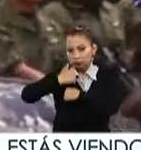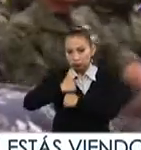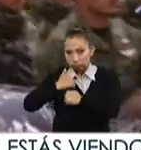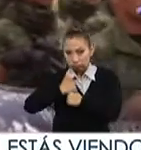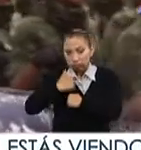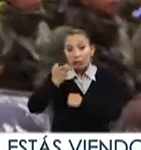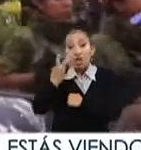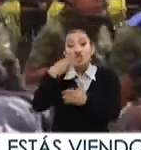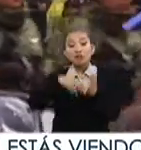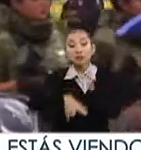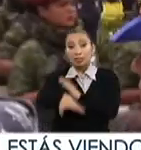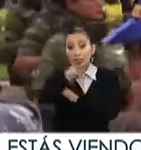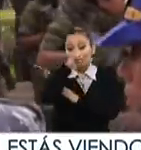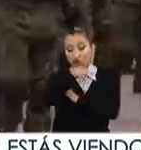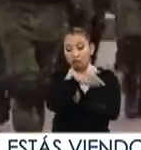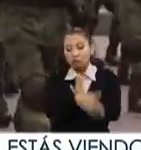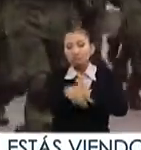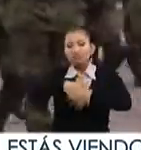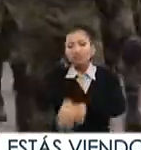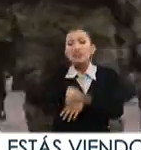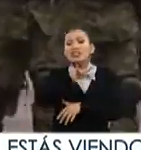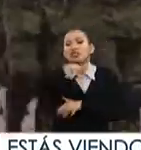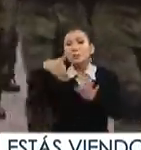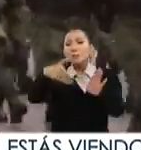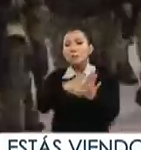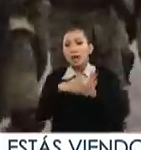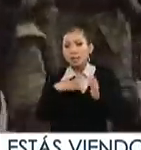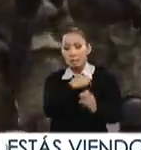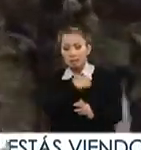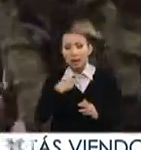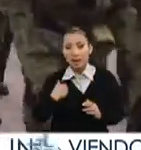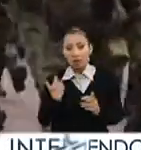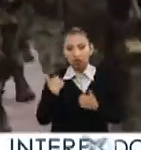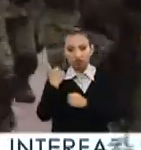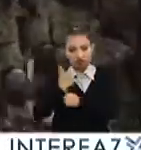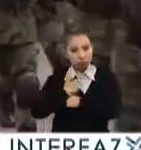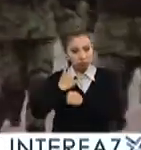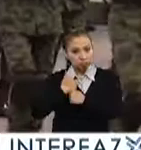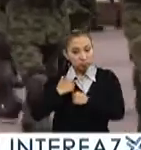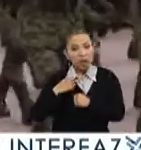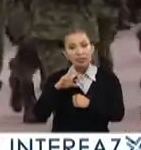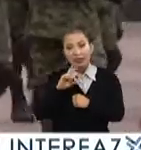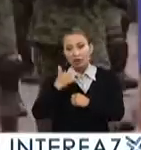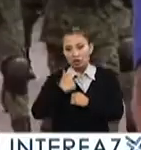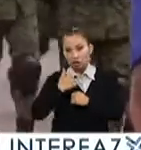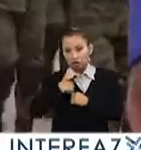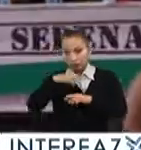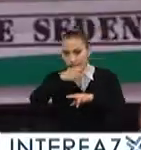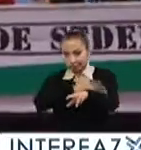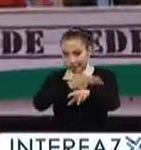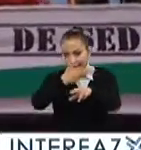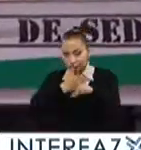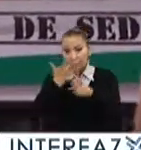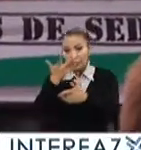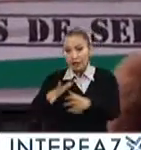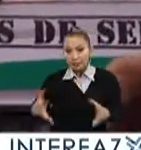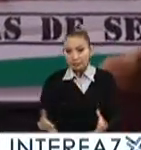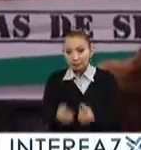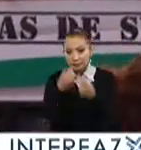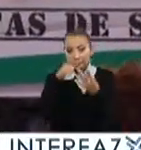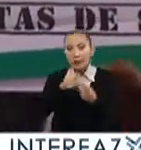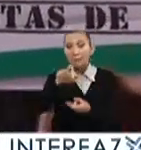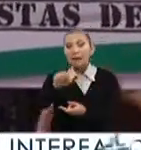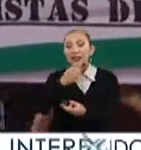militar. Este 2018 desfilaron 18,000 elementos de las Fuerzas Armadas, 30 soldados honorarios, 10